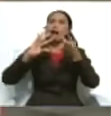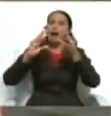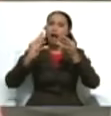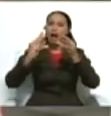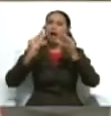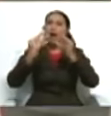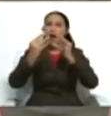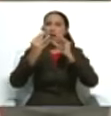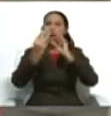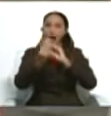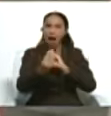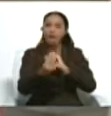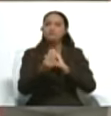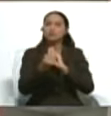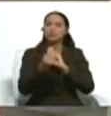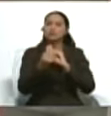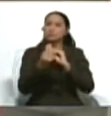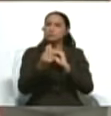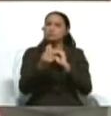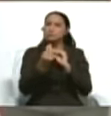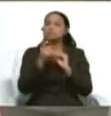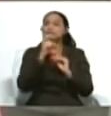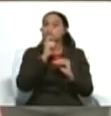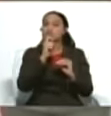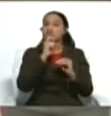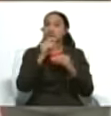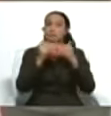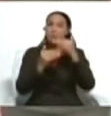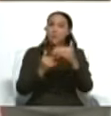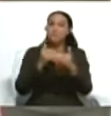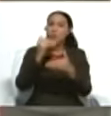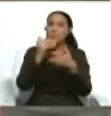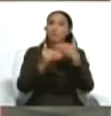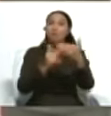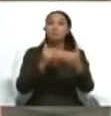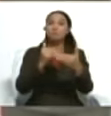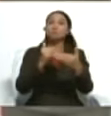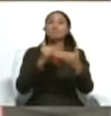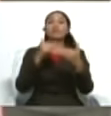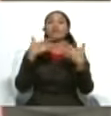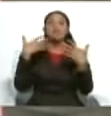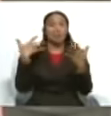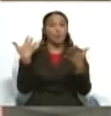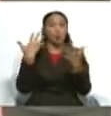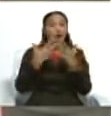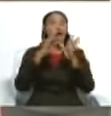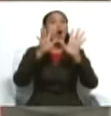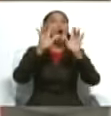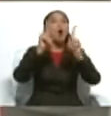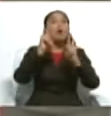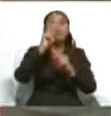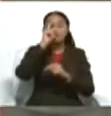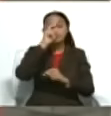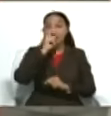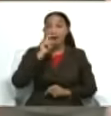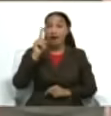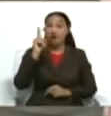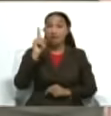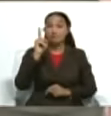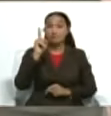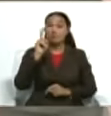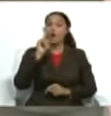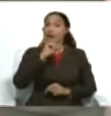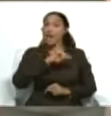de universidades. Nos costó mucho. Hoy en día, después de 11 años, ya la